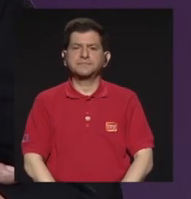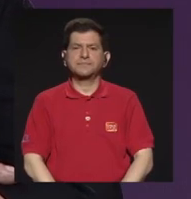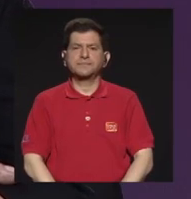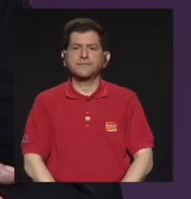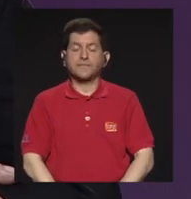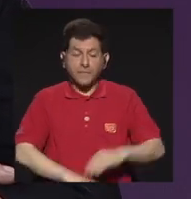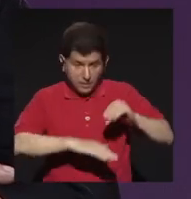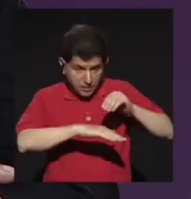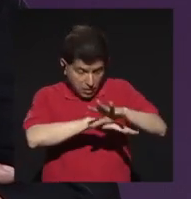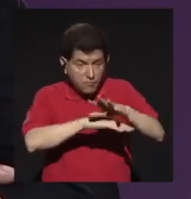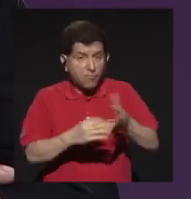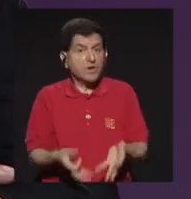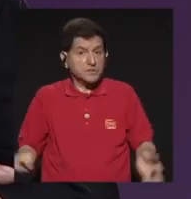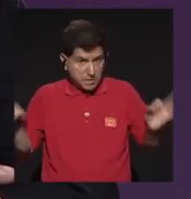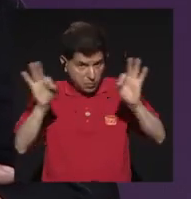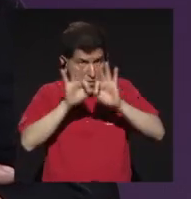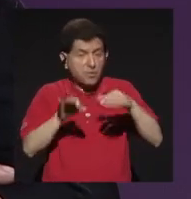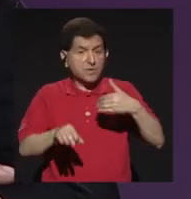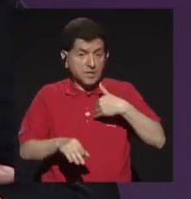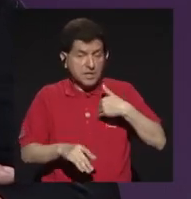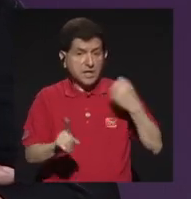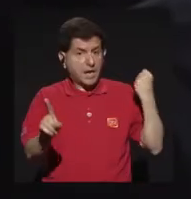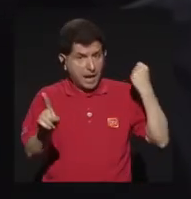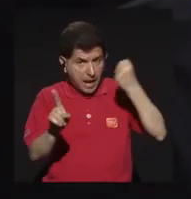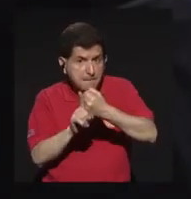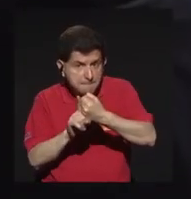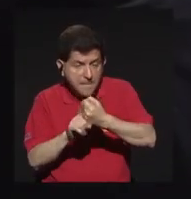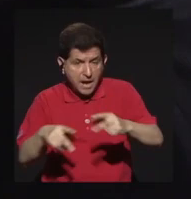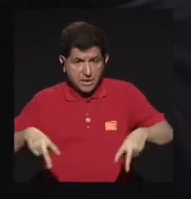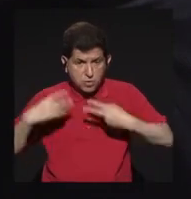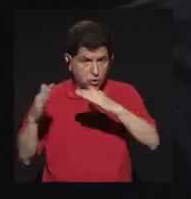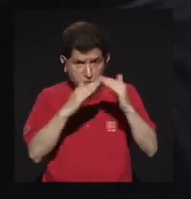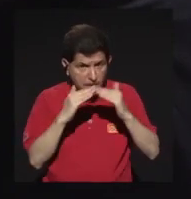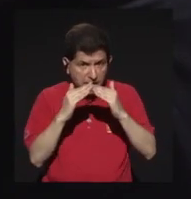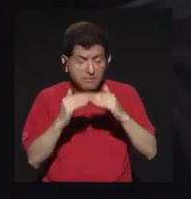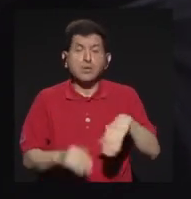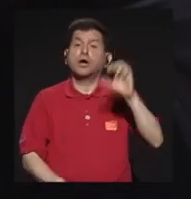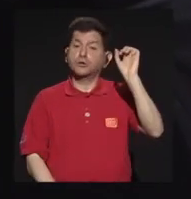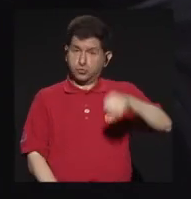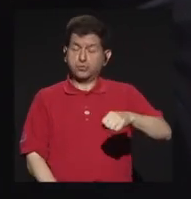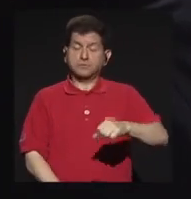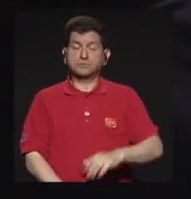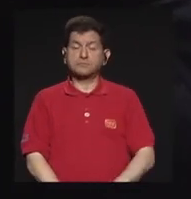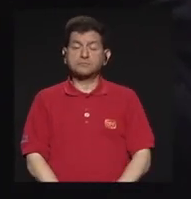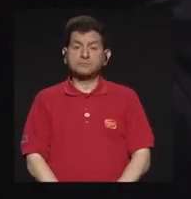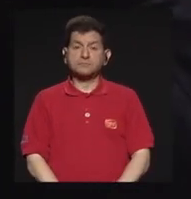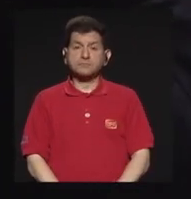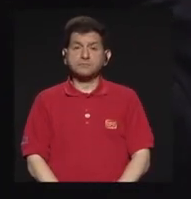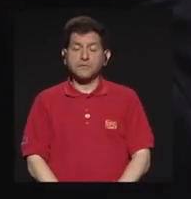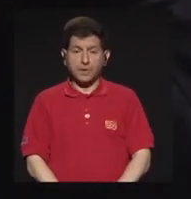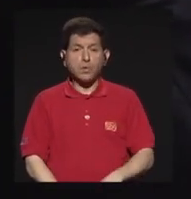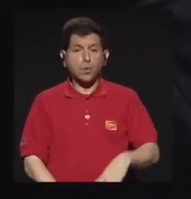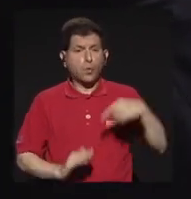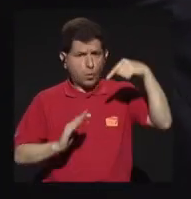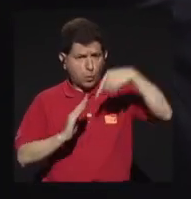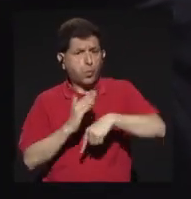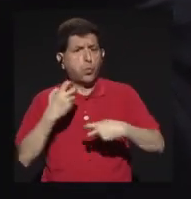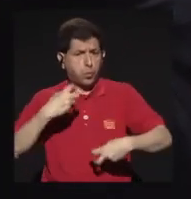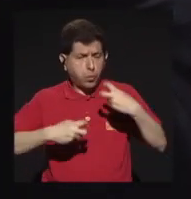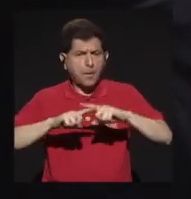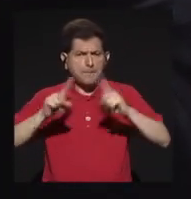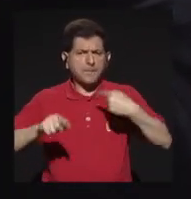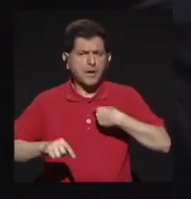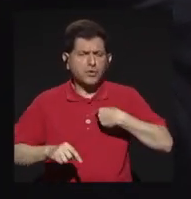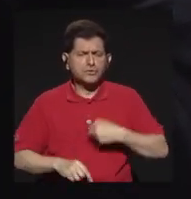consecuencias importantísimos en el impacto de la vida comunitaria son muy graves pero aquí